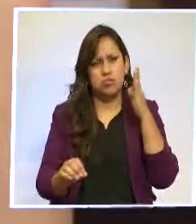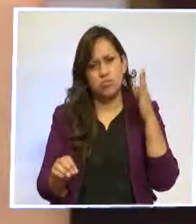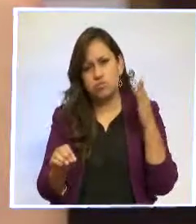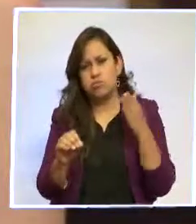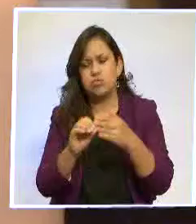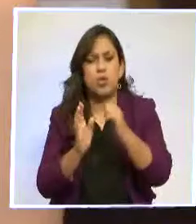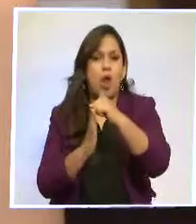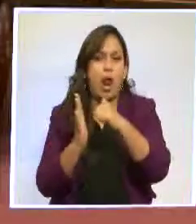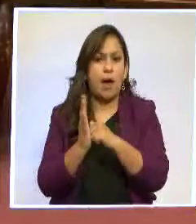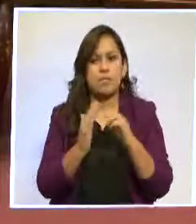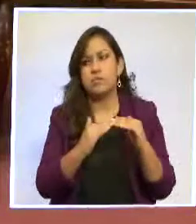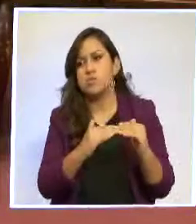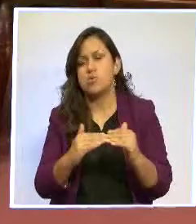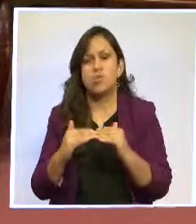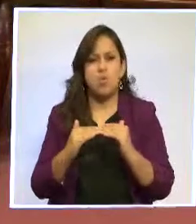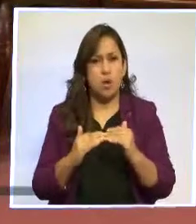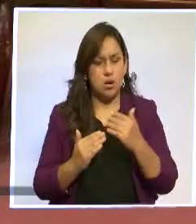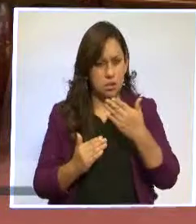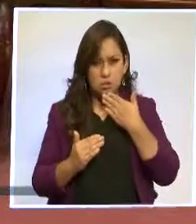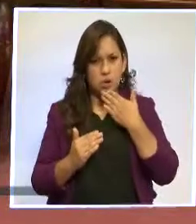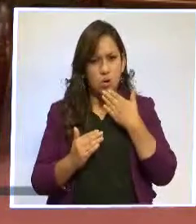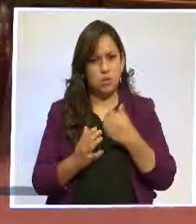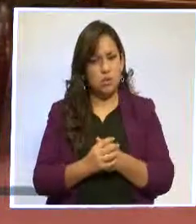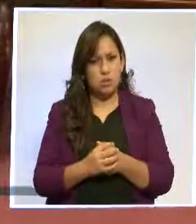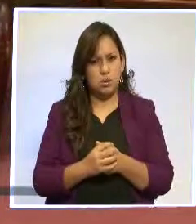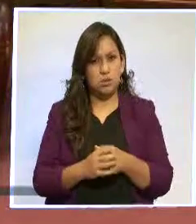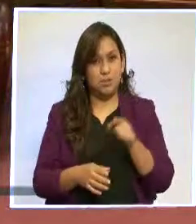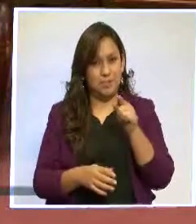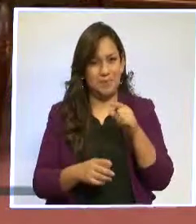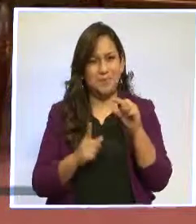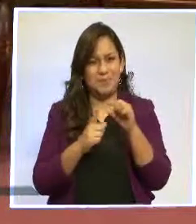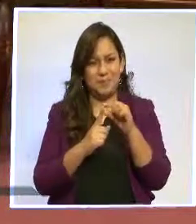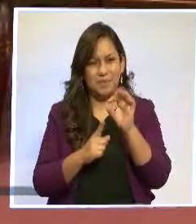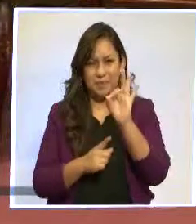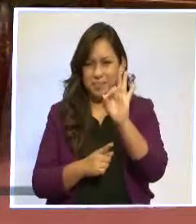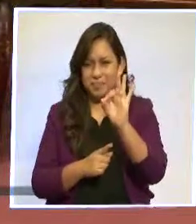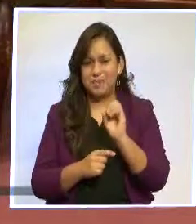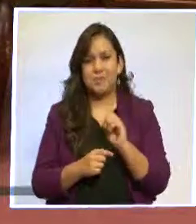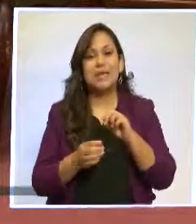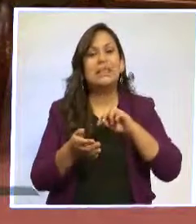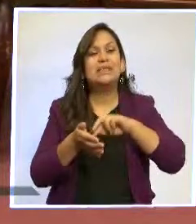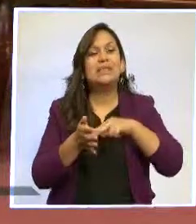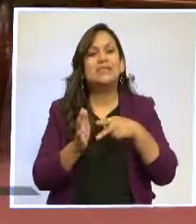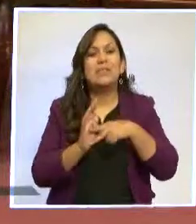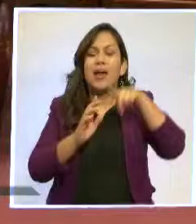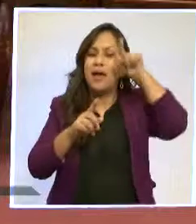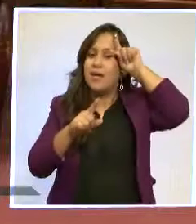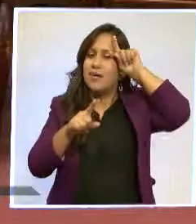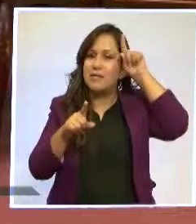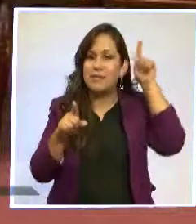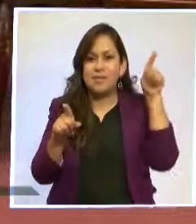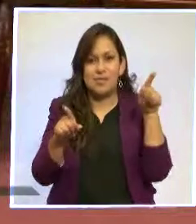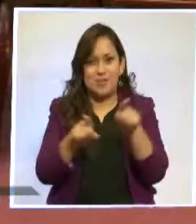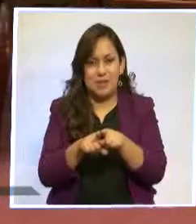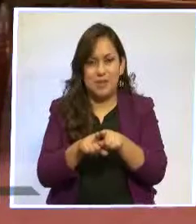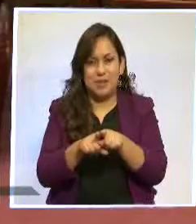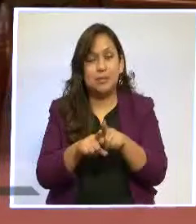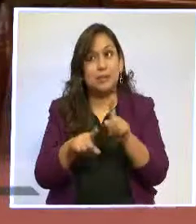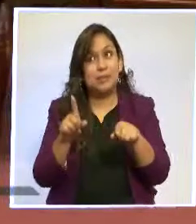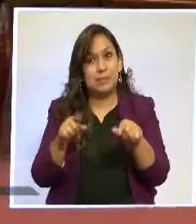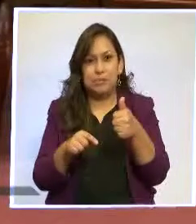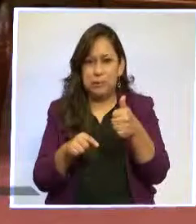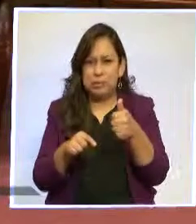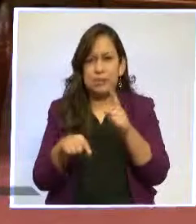agenda en común? Para bien o para mal, ahí hay una palabrita mágica que se llama el consenso. Digo para bien y para mal, porque a veces